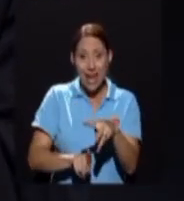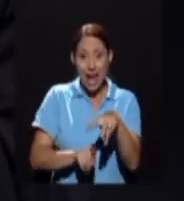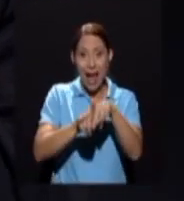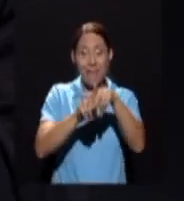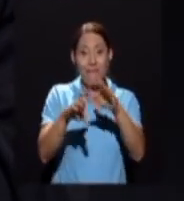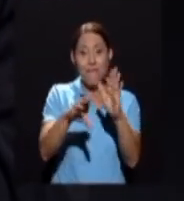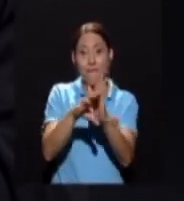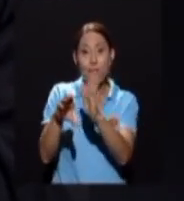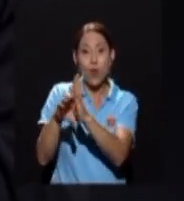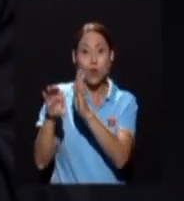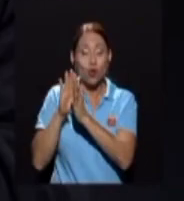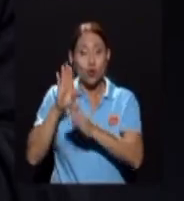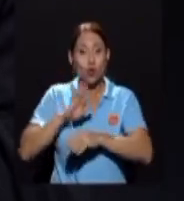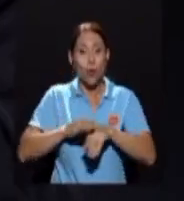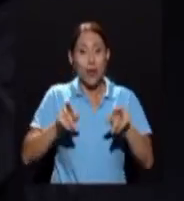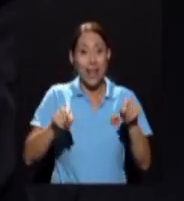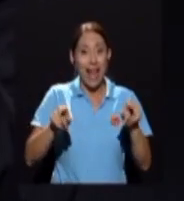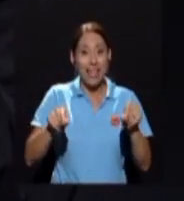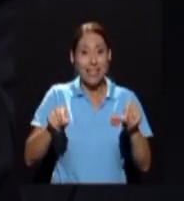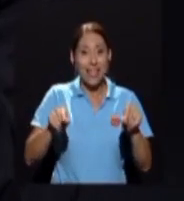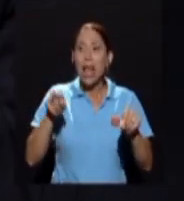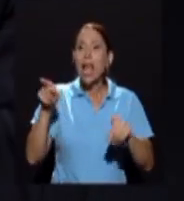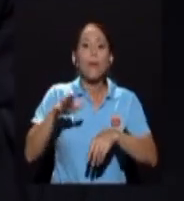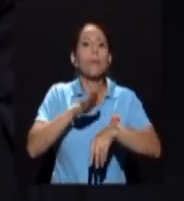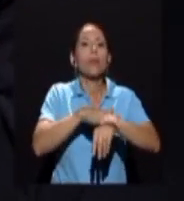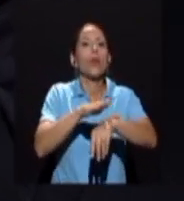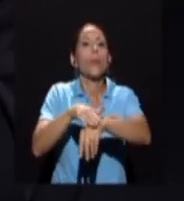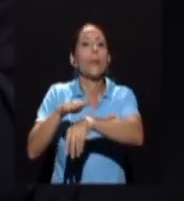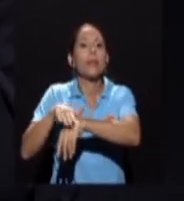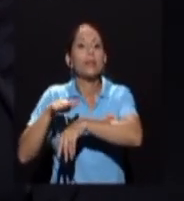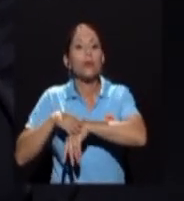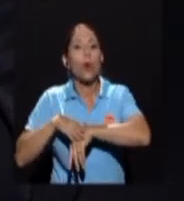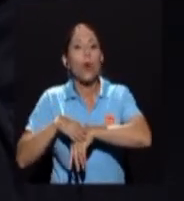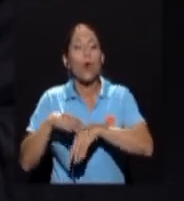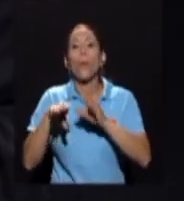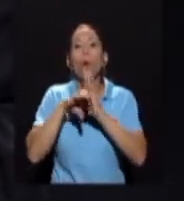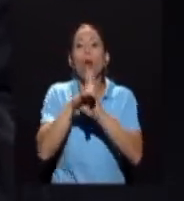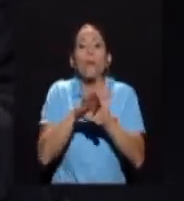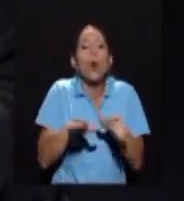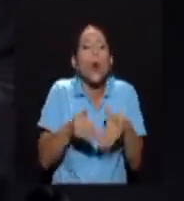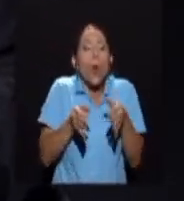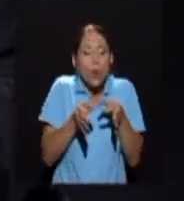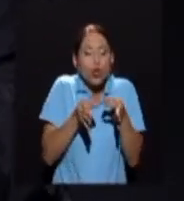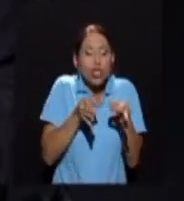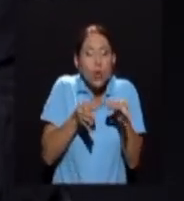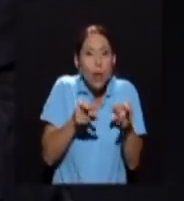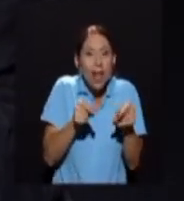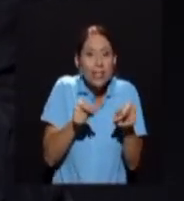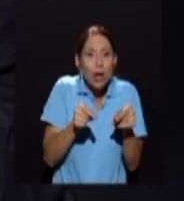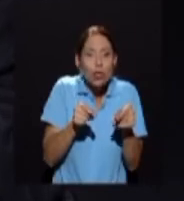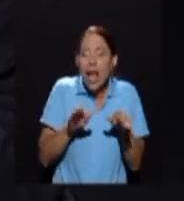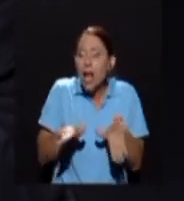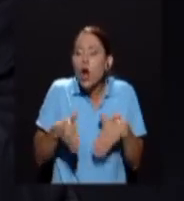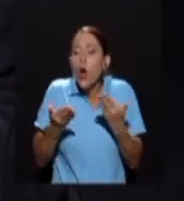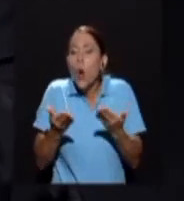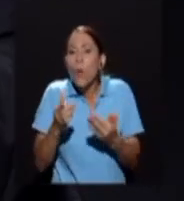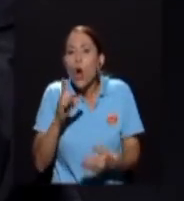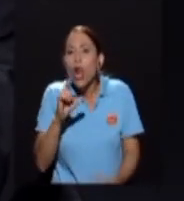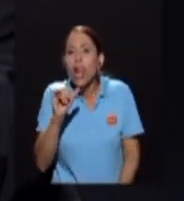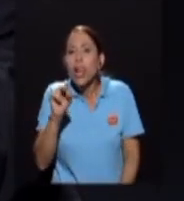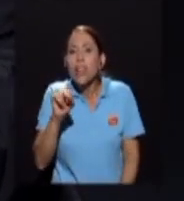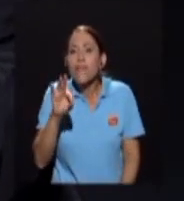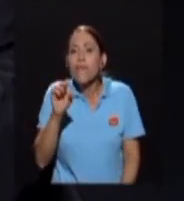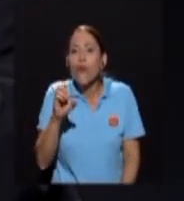extraordinarias sobre el cáncer. Cómo era un linfocito, cómo era una célula cancerosa, cómo era una célula cancerosa de mama,